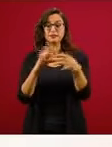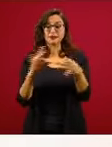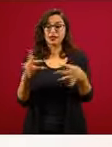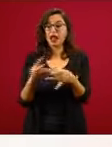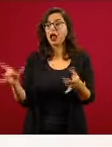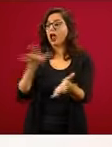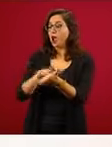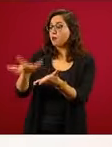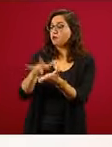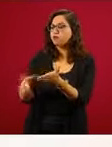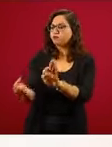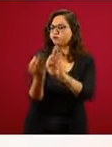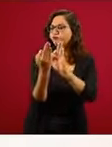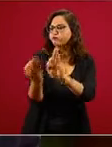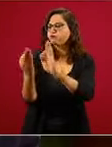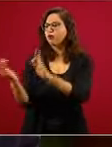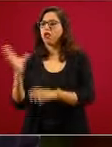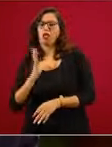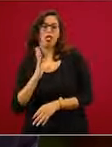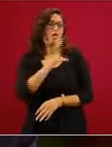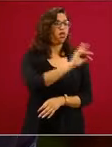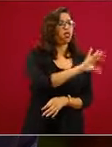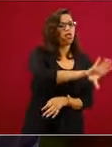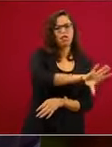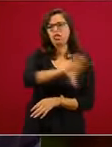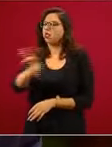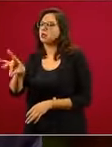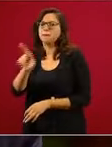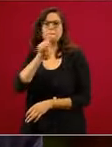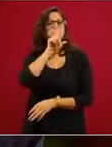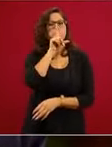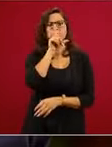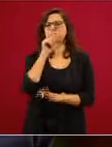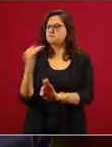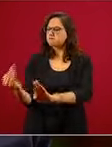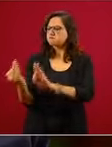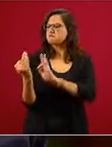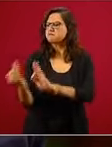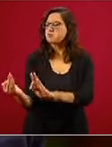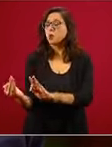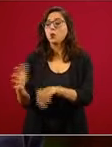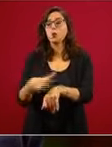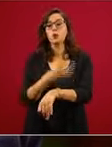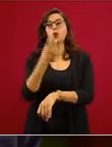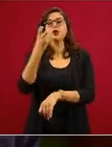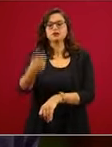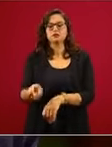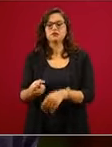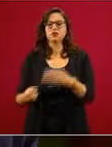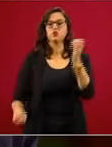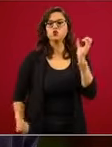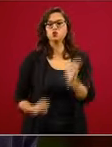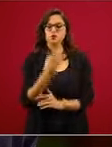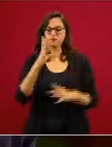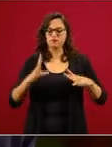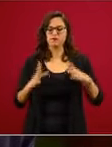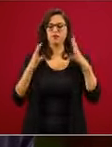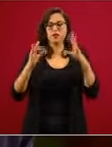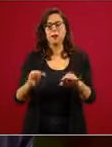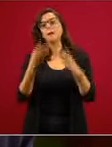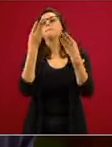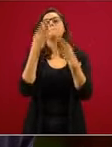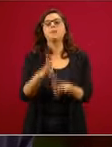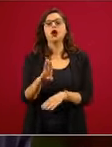sin intermediarios. Para ello, se ha fortalecido el Banco del Bienestar con